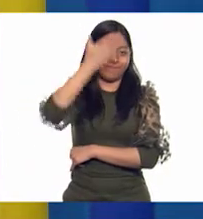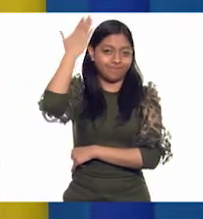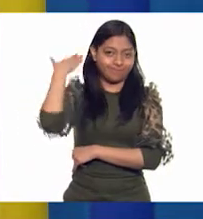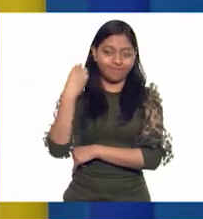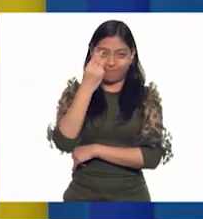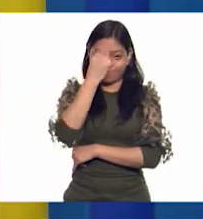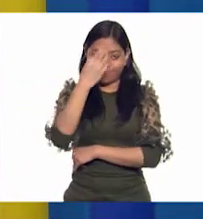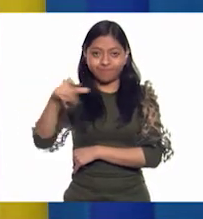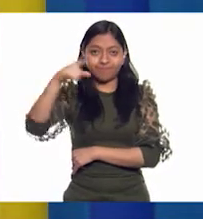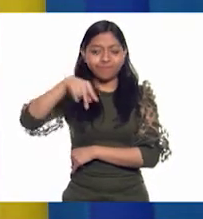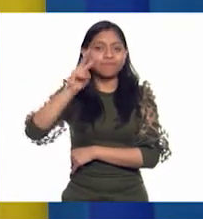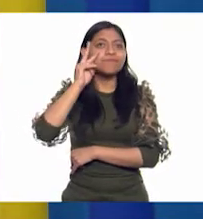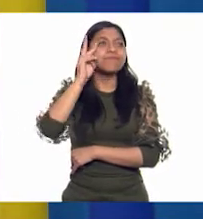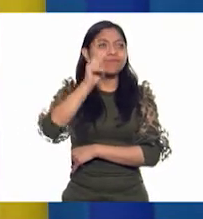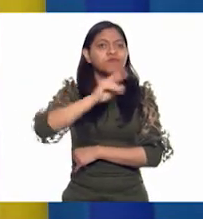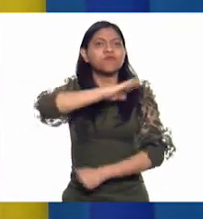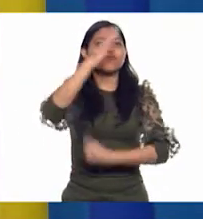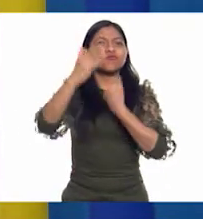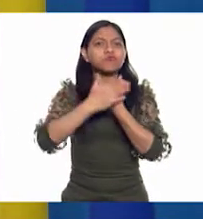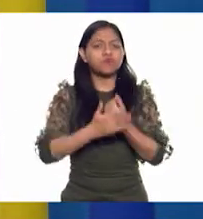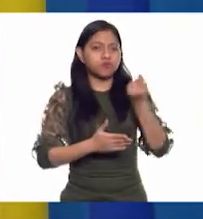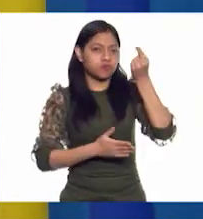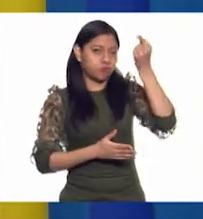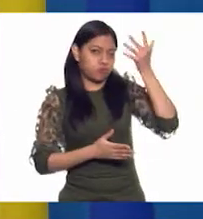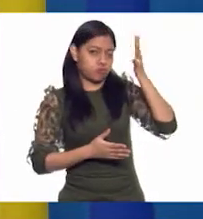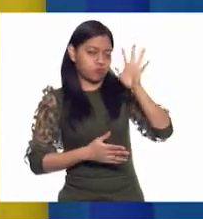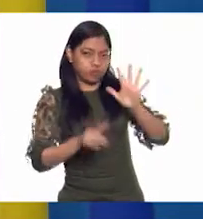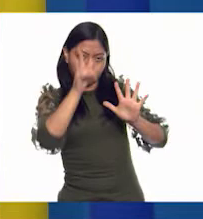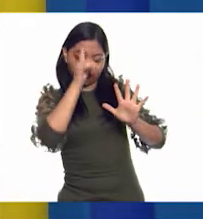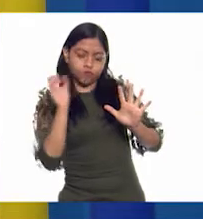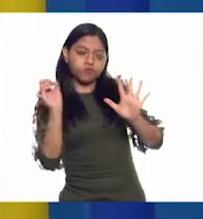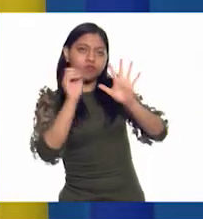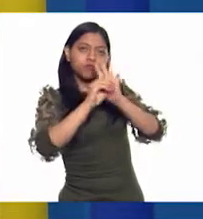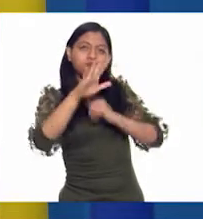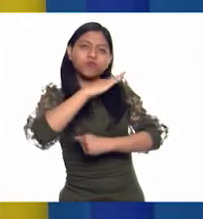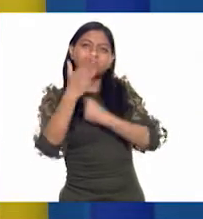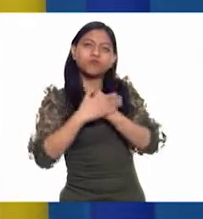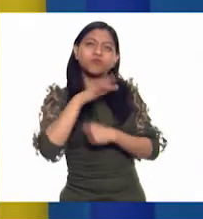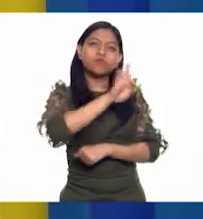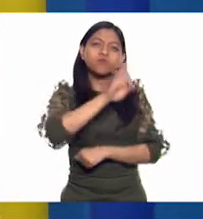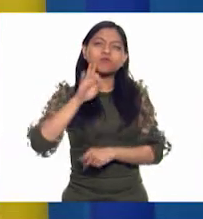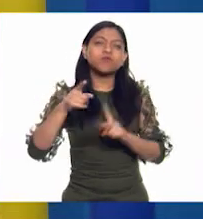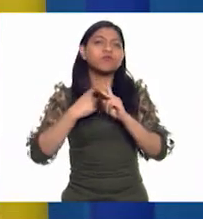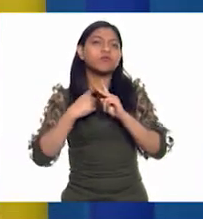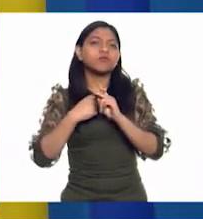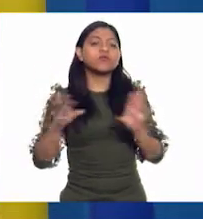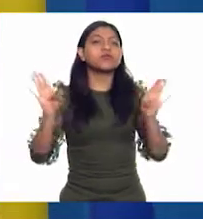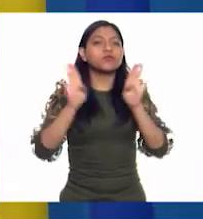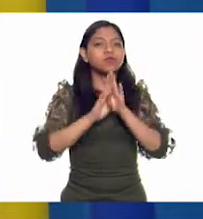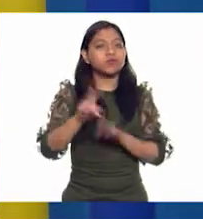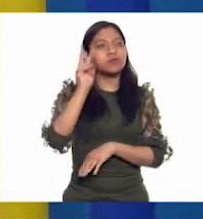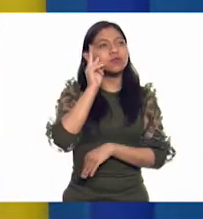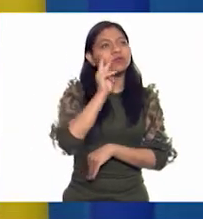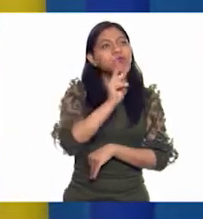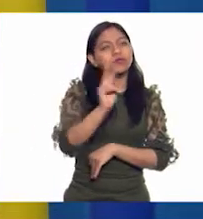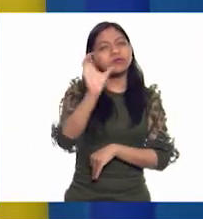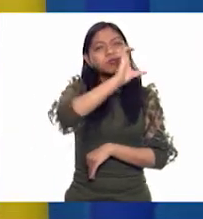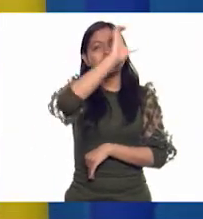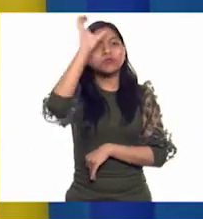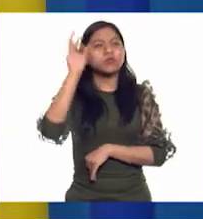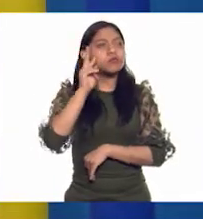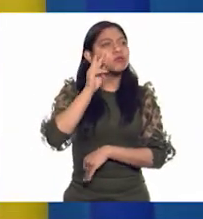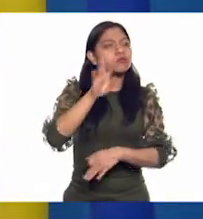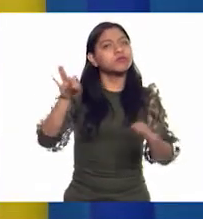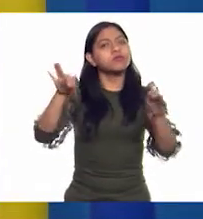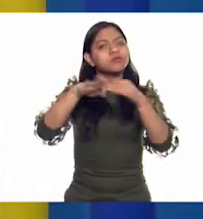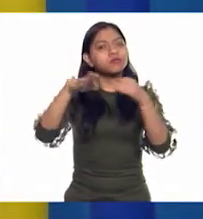lograron predecir los eclipses con gran precisión a través de la observación y el análisis permanente de los fenómenos que ocurrían